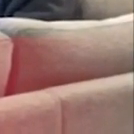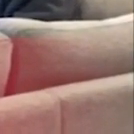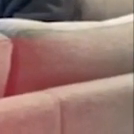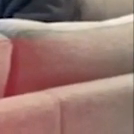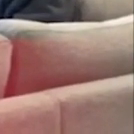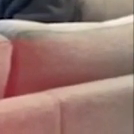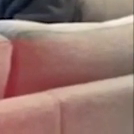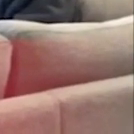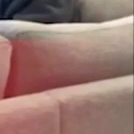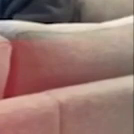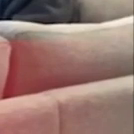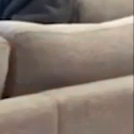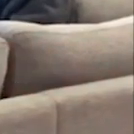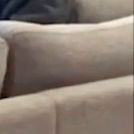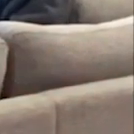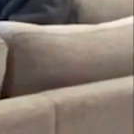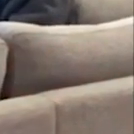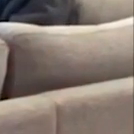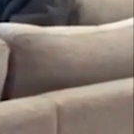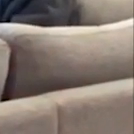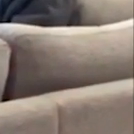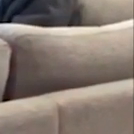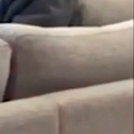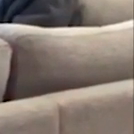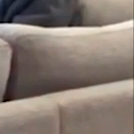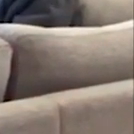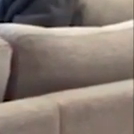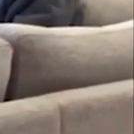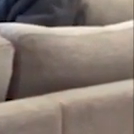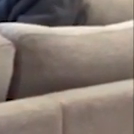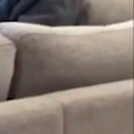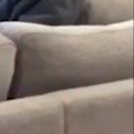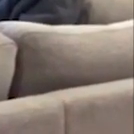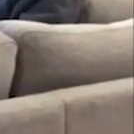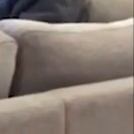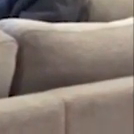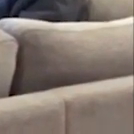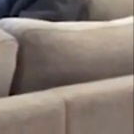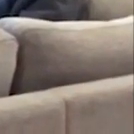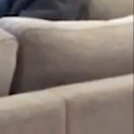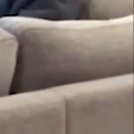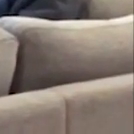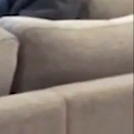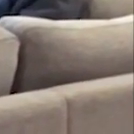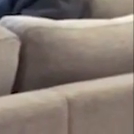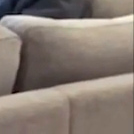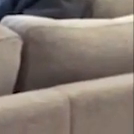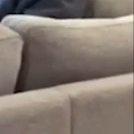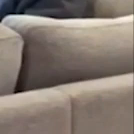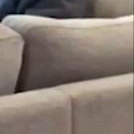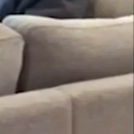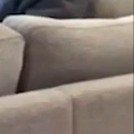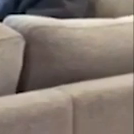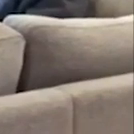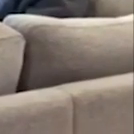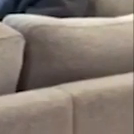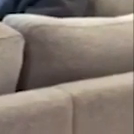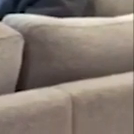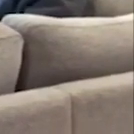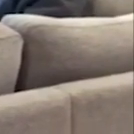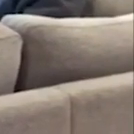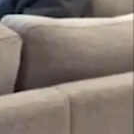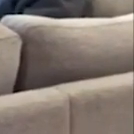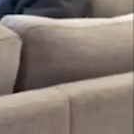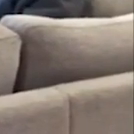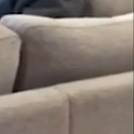en familia a conversar sobre la vida, sobre el futuro, sobre el país. Hemos tenido extraordinarios invitados